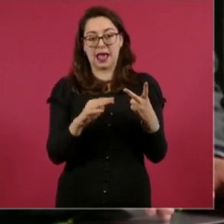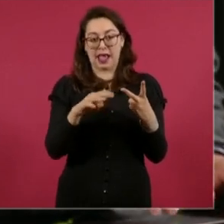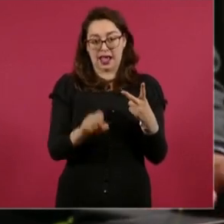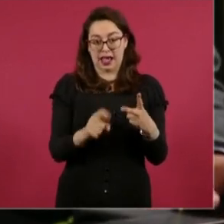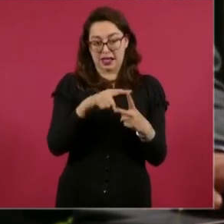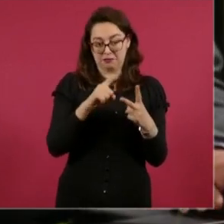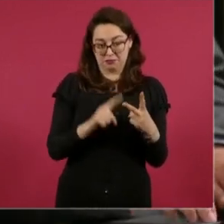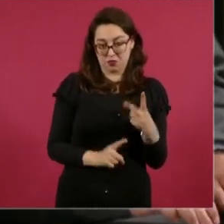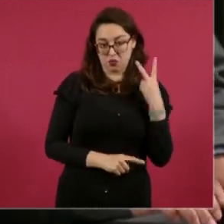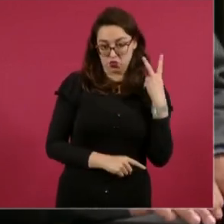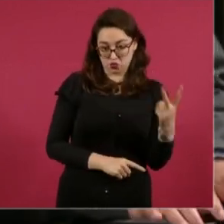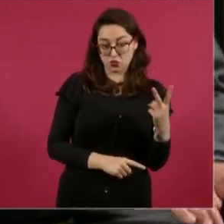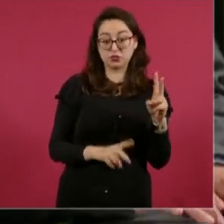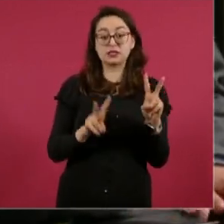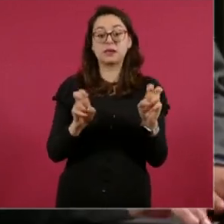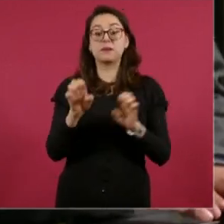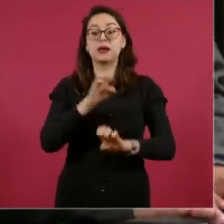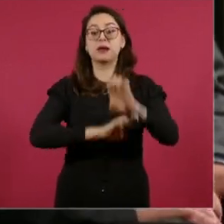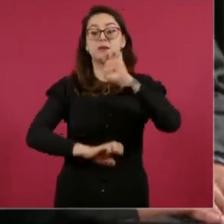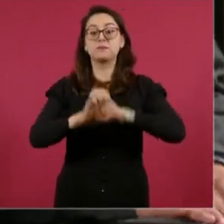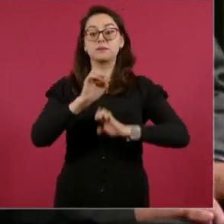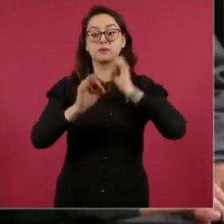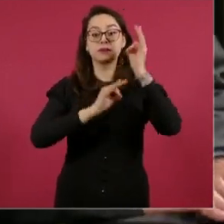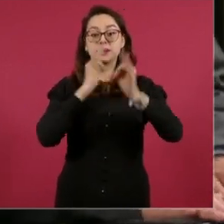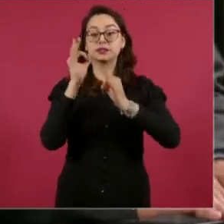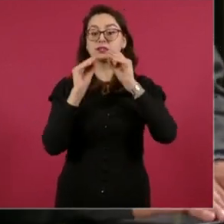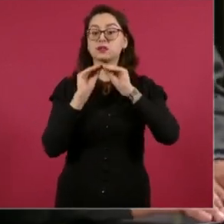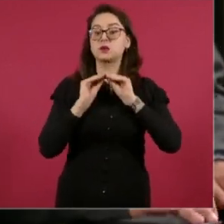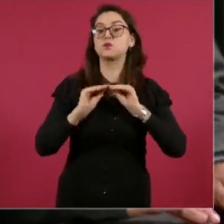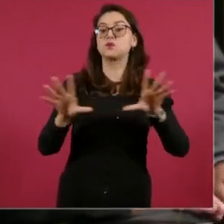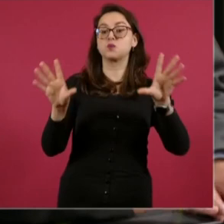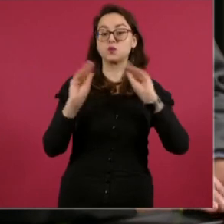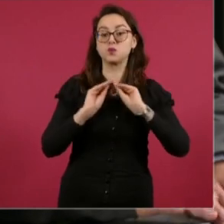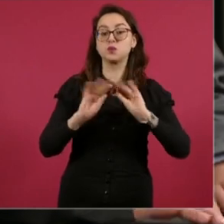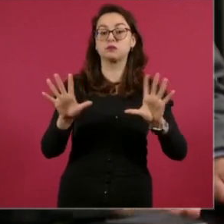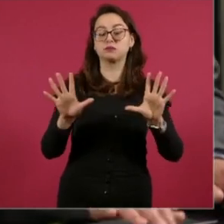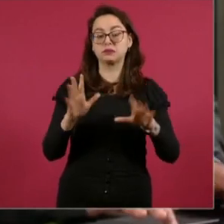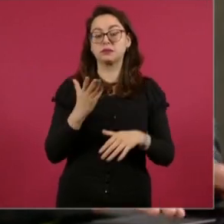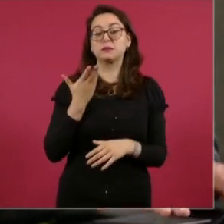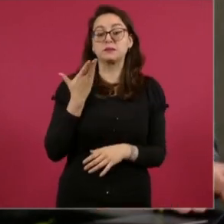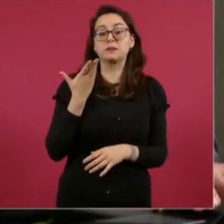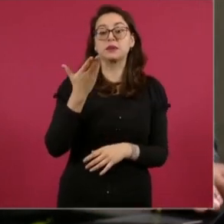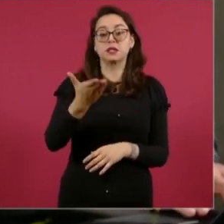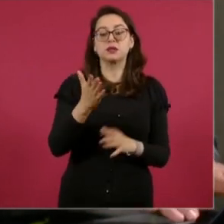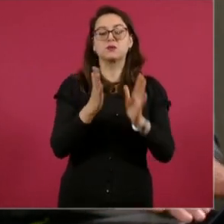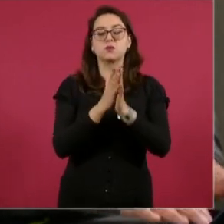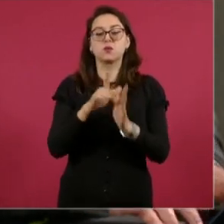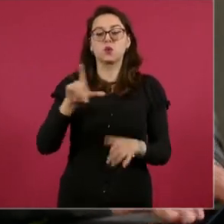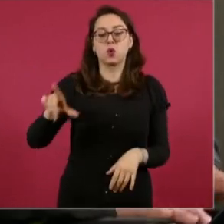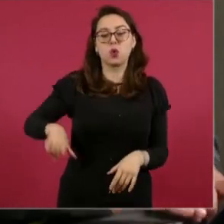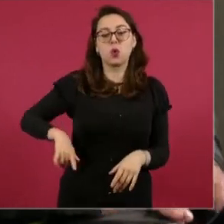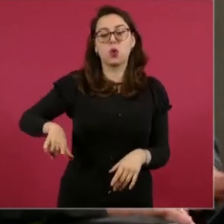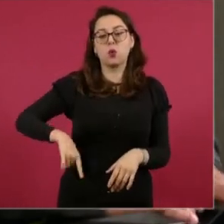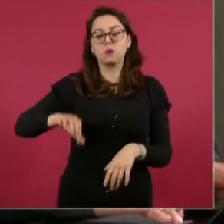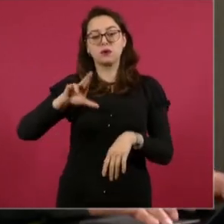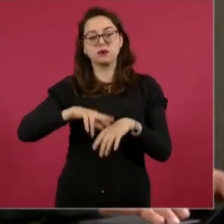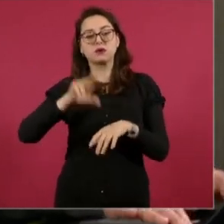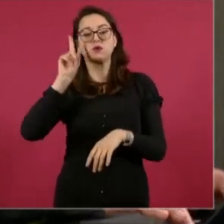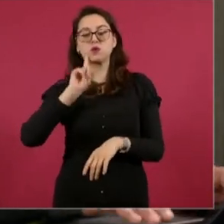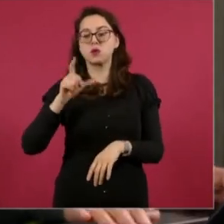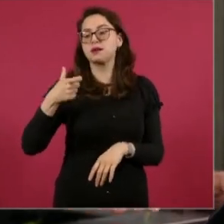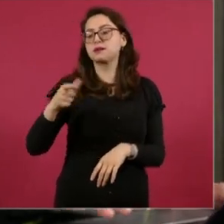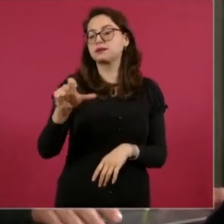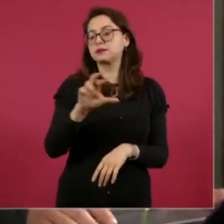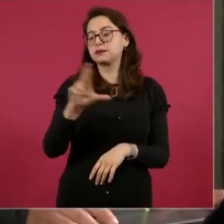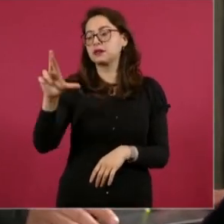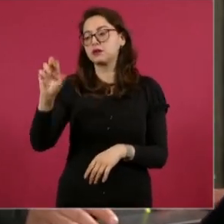empresa Breger Publicidad, quienes han solicitado la intervención de la gobernadora de Quintana Roo para que